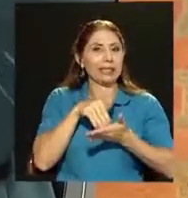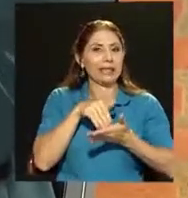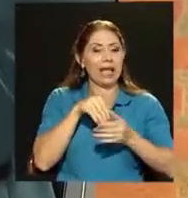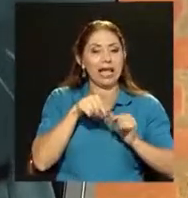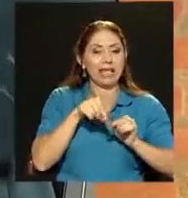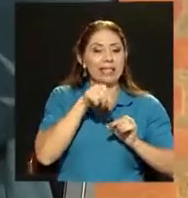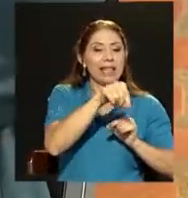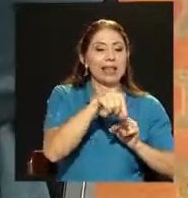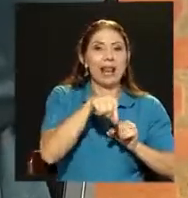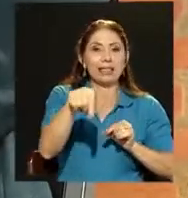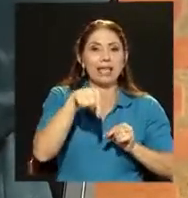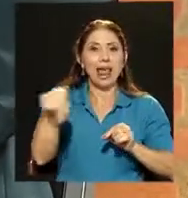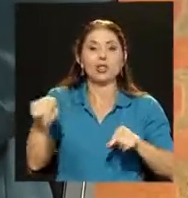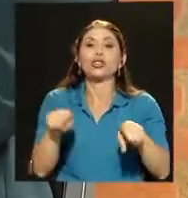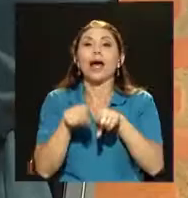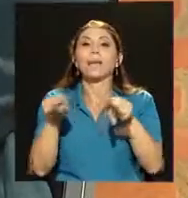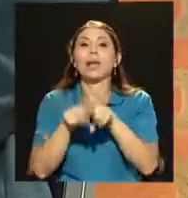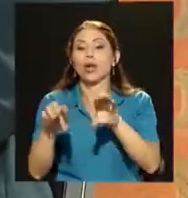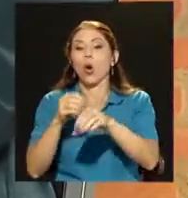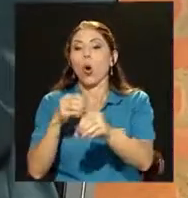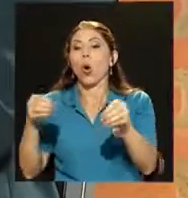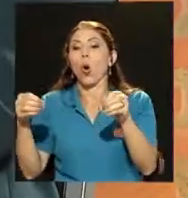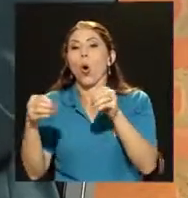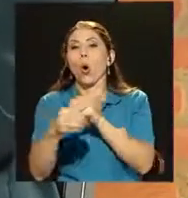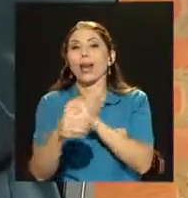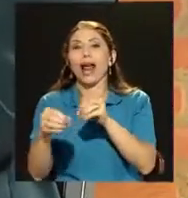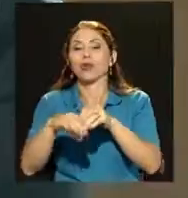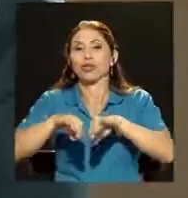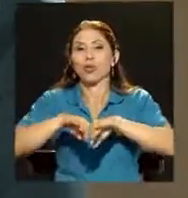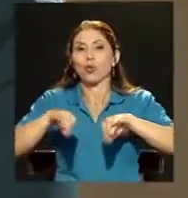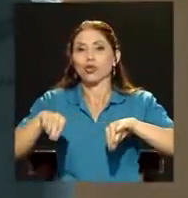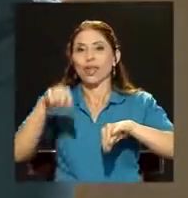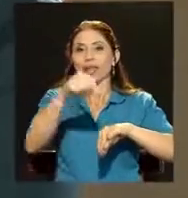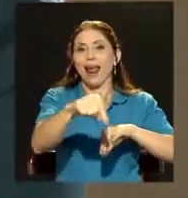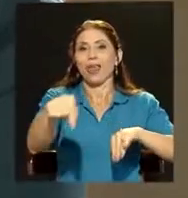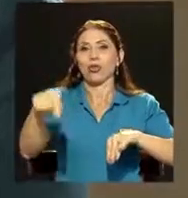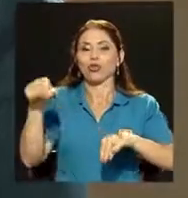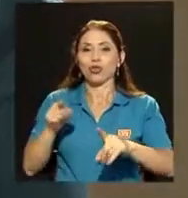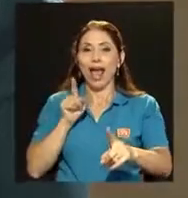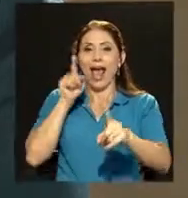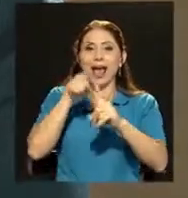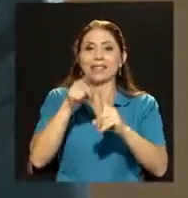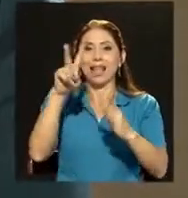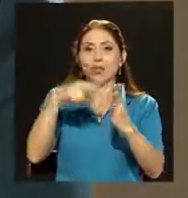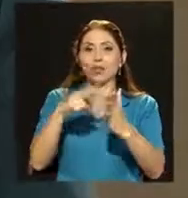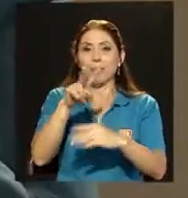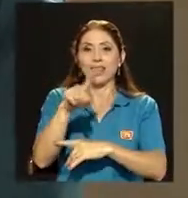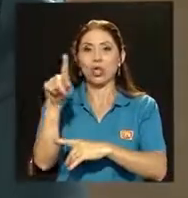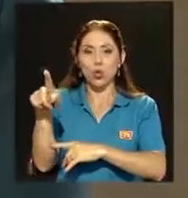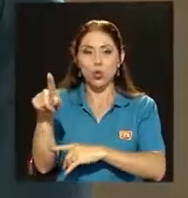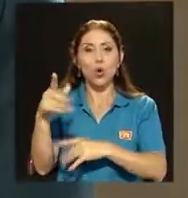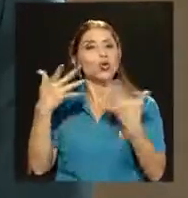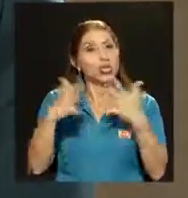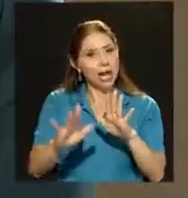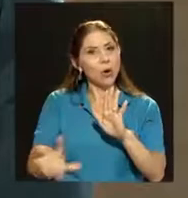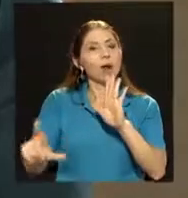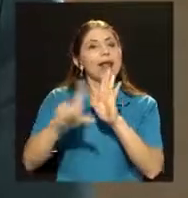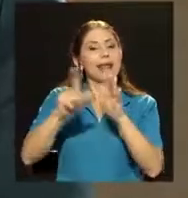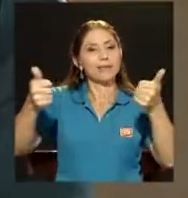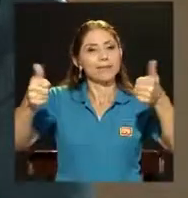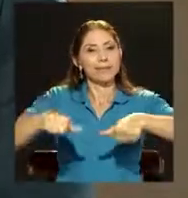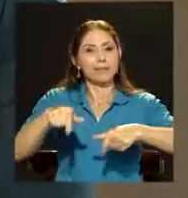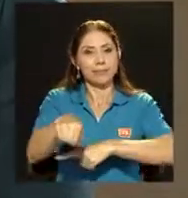desconcentrados hasta el 2021, porque eso ya se aprobó una ley para que lo apruebe dentro del gobierno de la